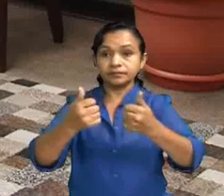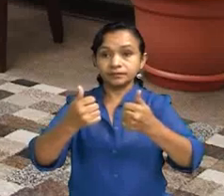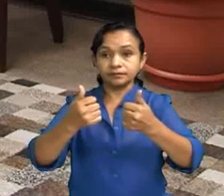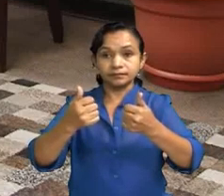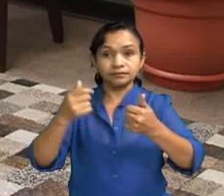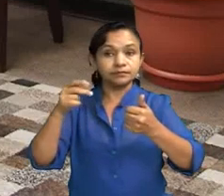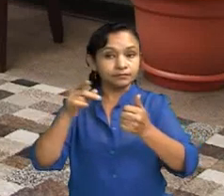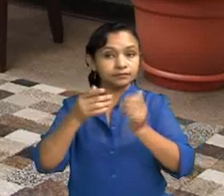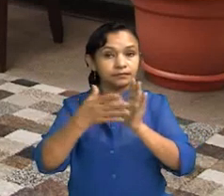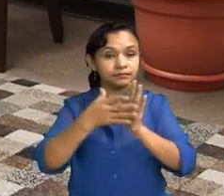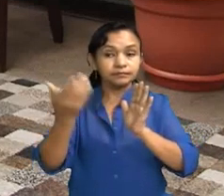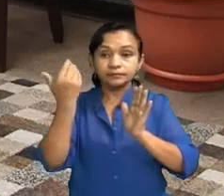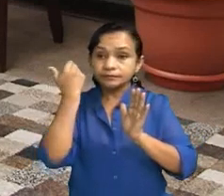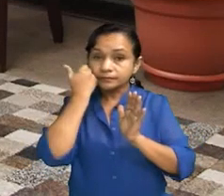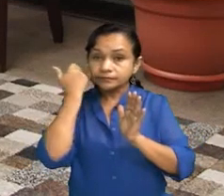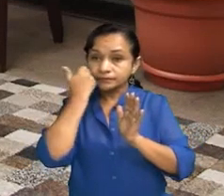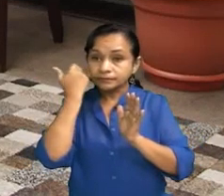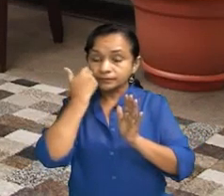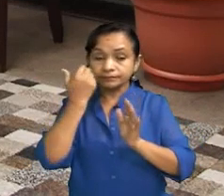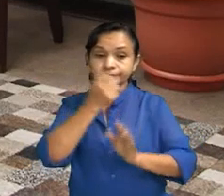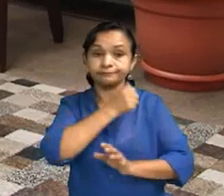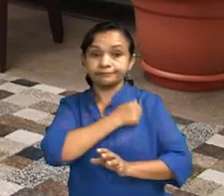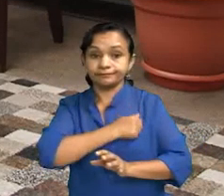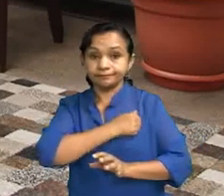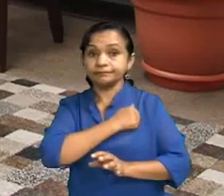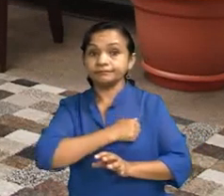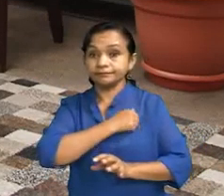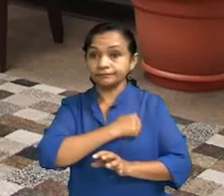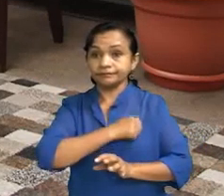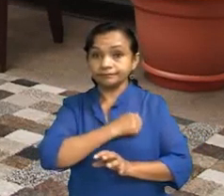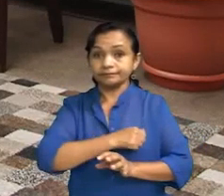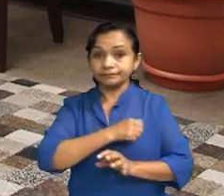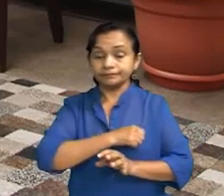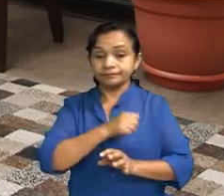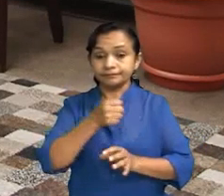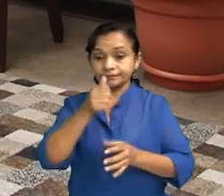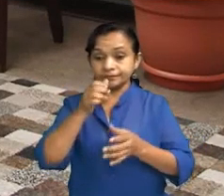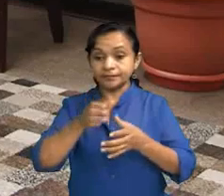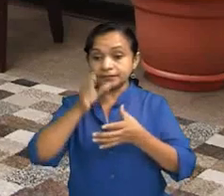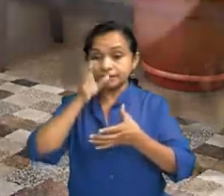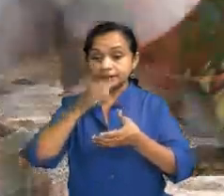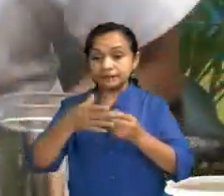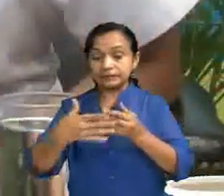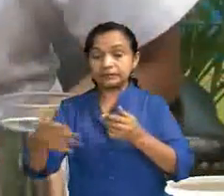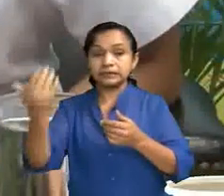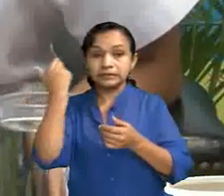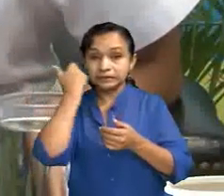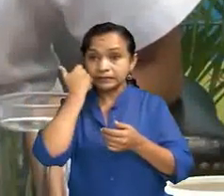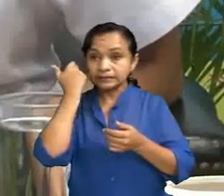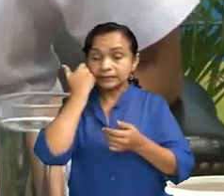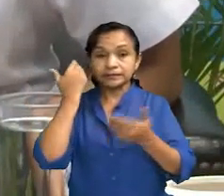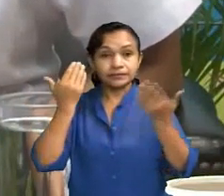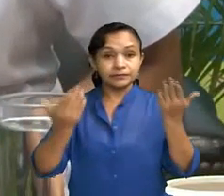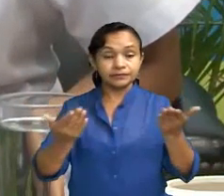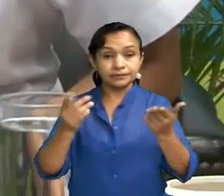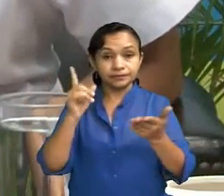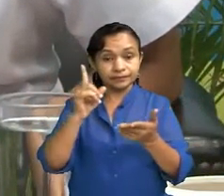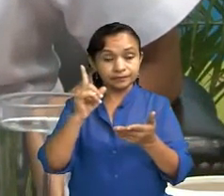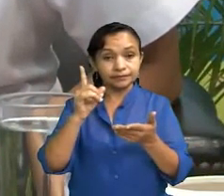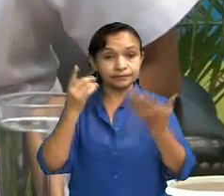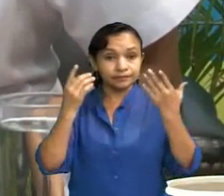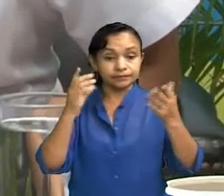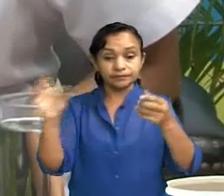que se transmite la enfermedad, por medio de las heces, ya, de las heces que van contaminadas. Entonces, bueno, ese es uno de los